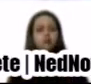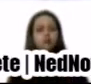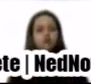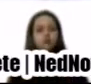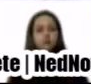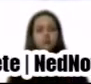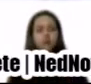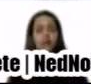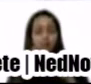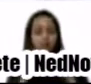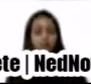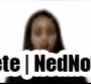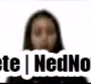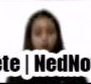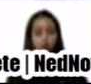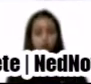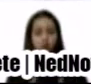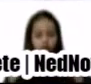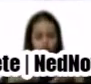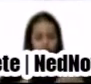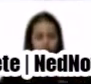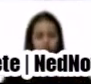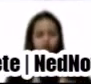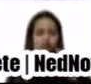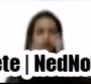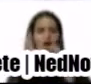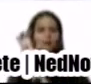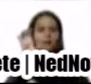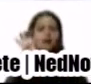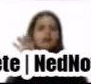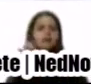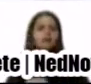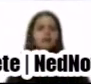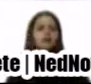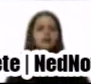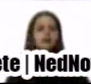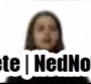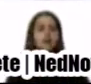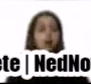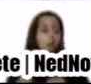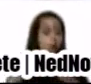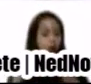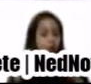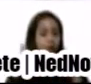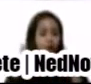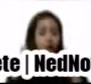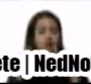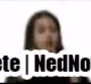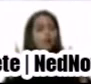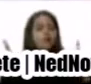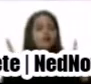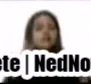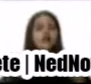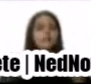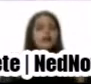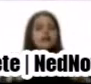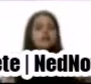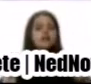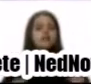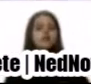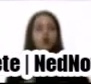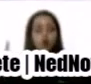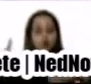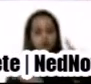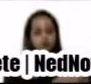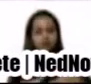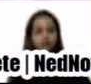de opresión, tortura, presos políticos, muerte, ejecuciones extrajudiciales. Esa es